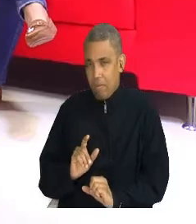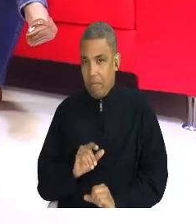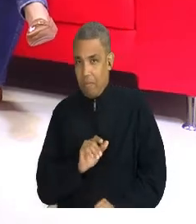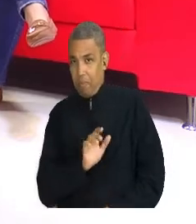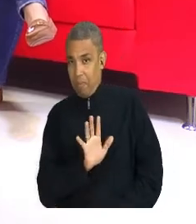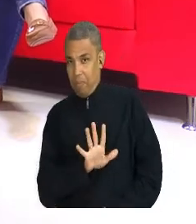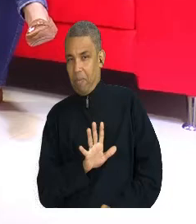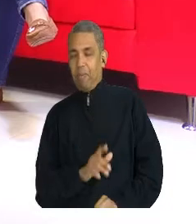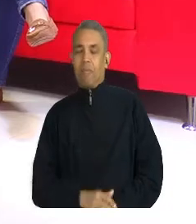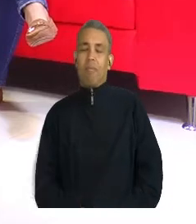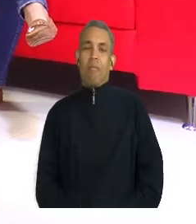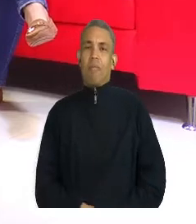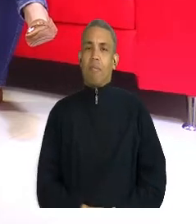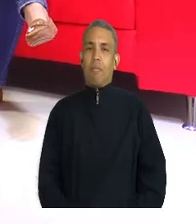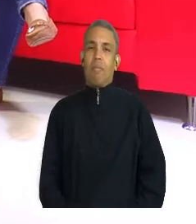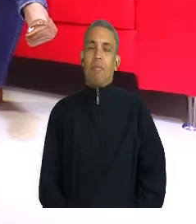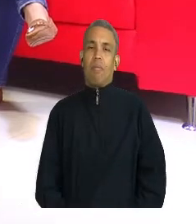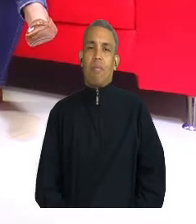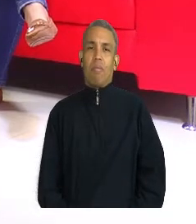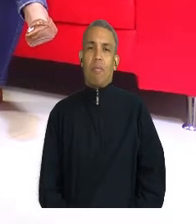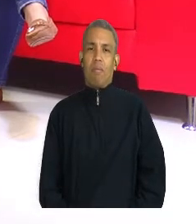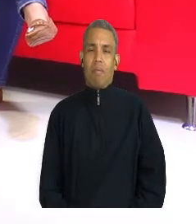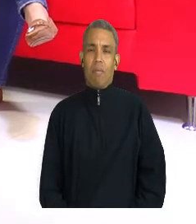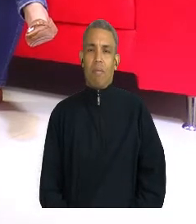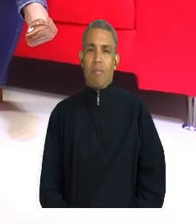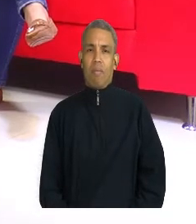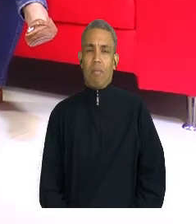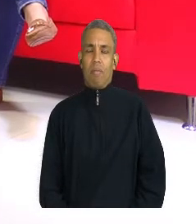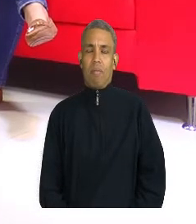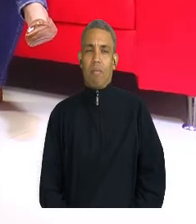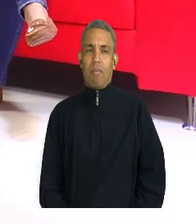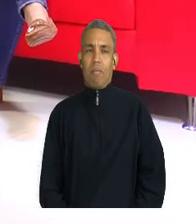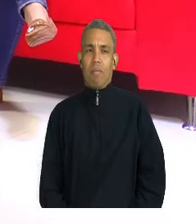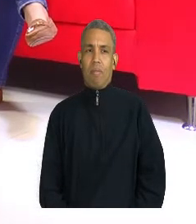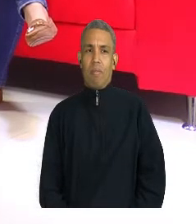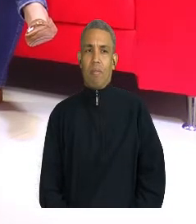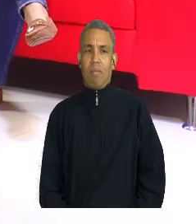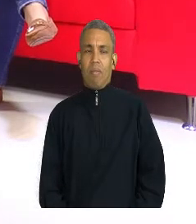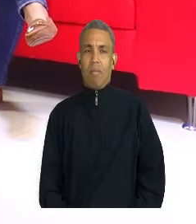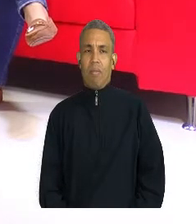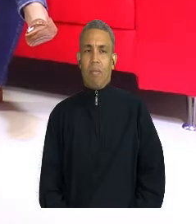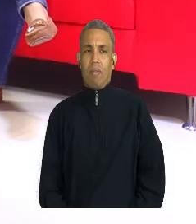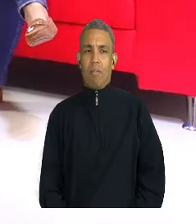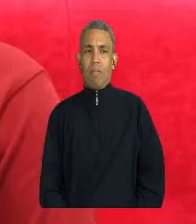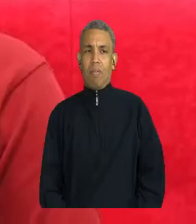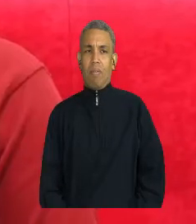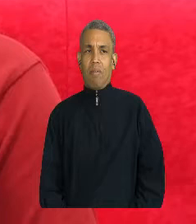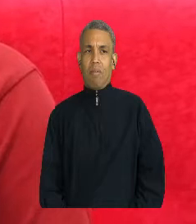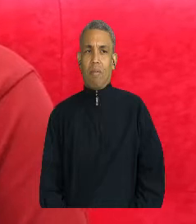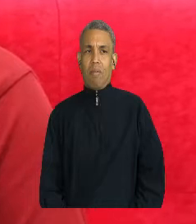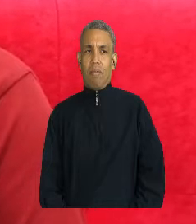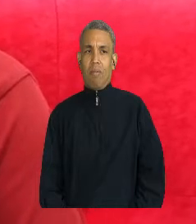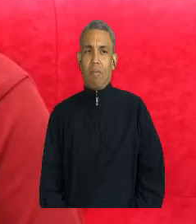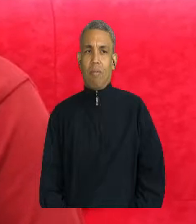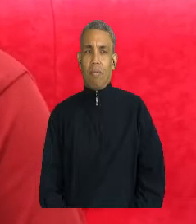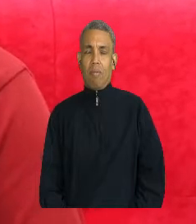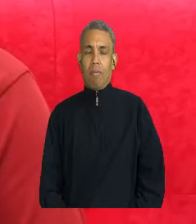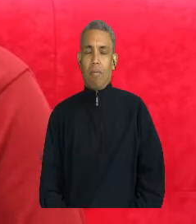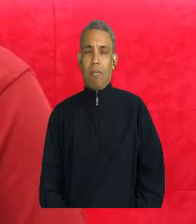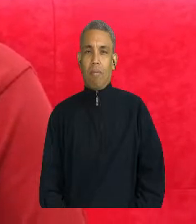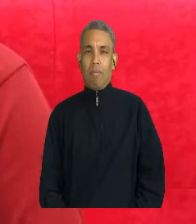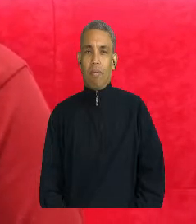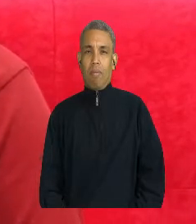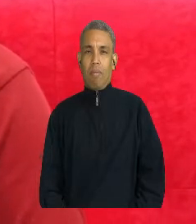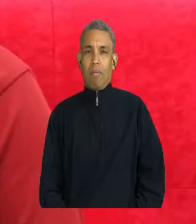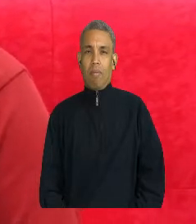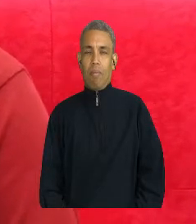Bueno, como dice el coro. Si tú supieras que yo estoy enamorado, que